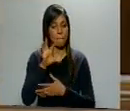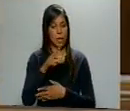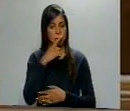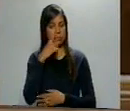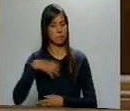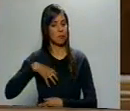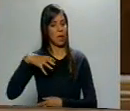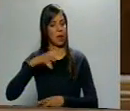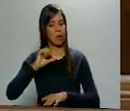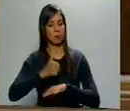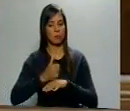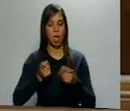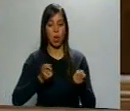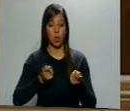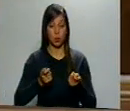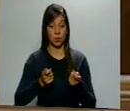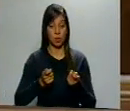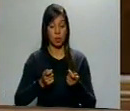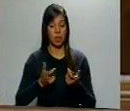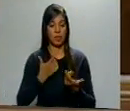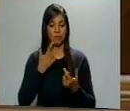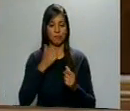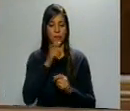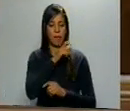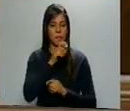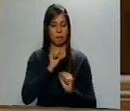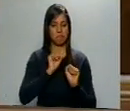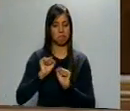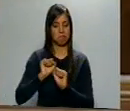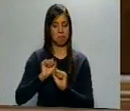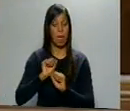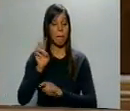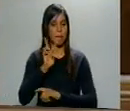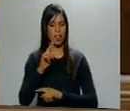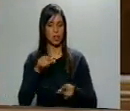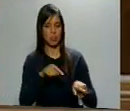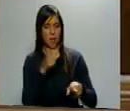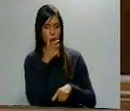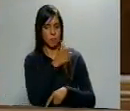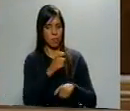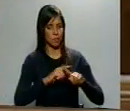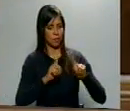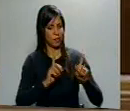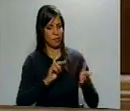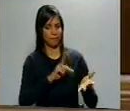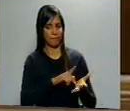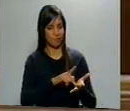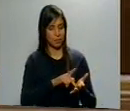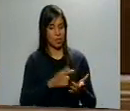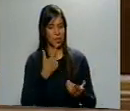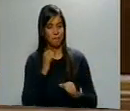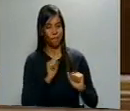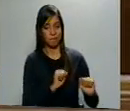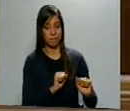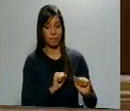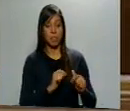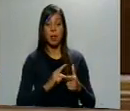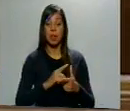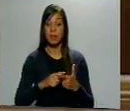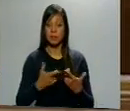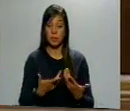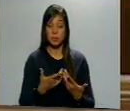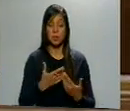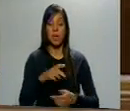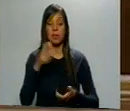y de las oligarquías. Y por lo tanto hay rechazo a que en Venezuela gobierne el pueblo. Y por eso lo trascendental, como lo dijo la constituyente